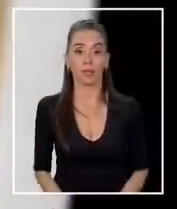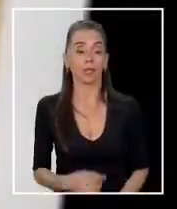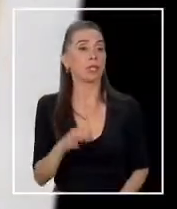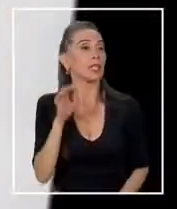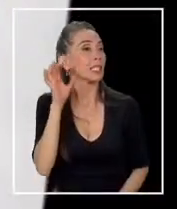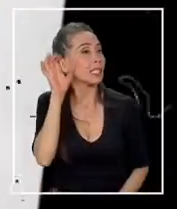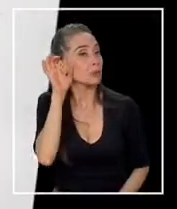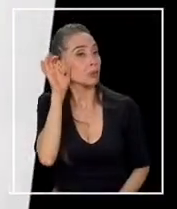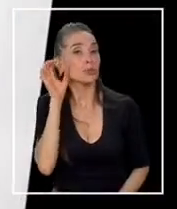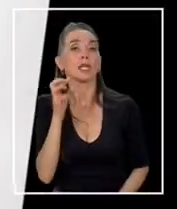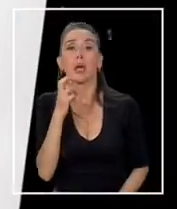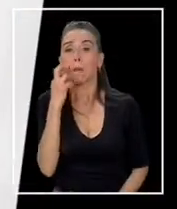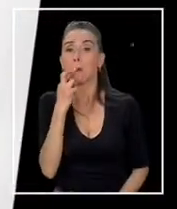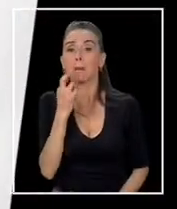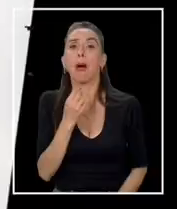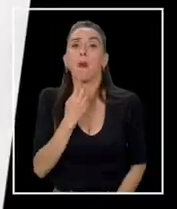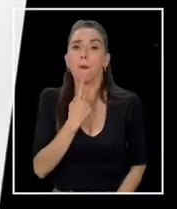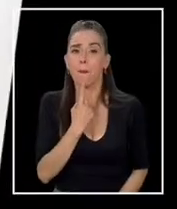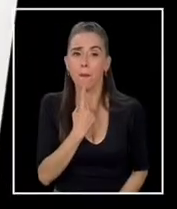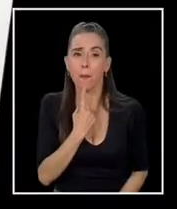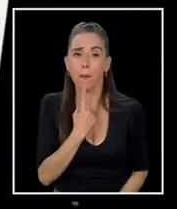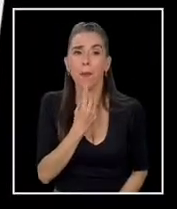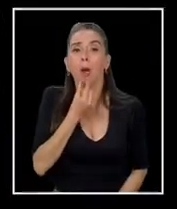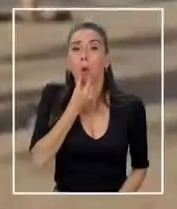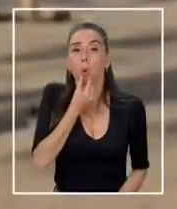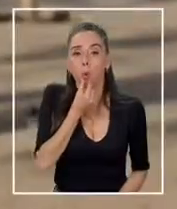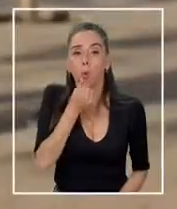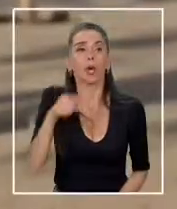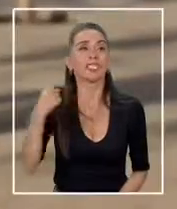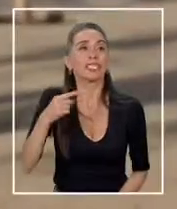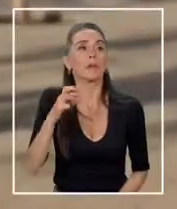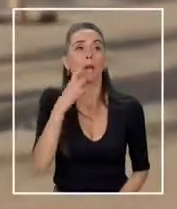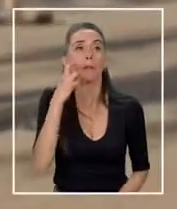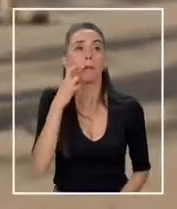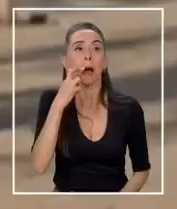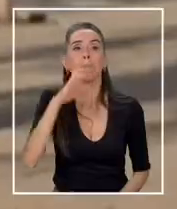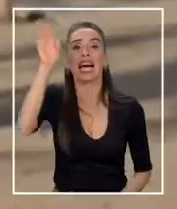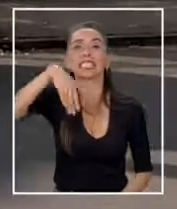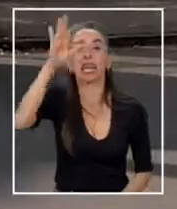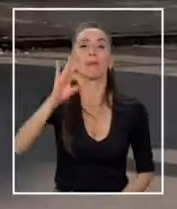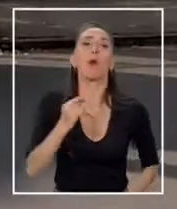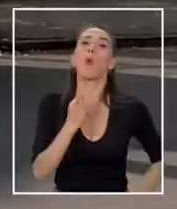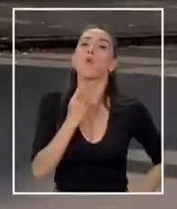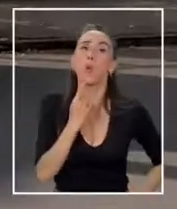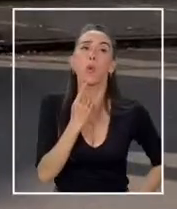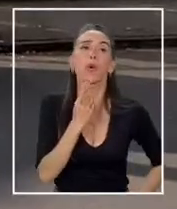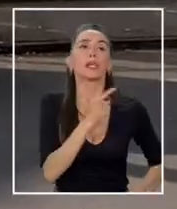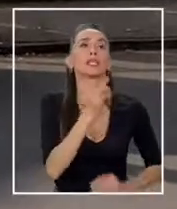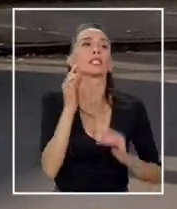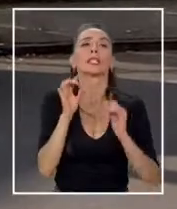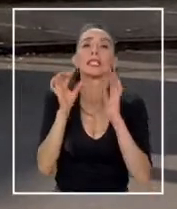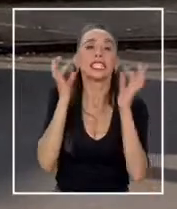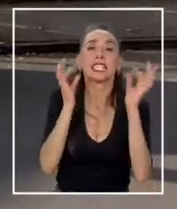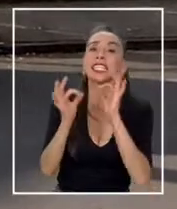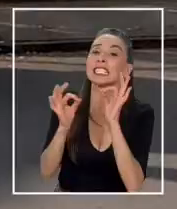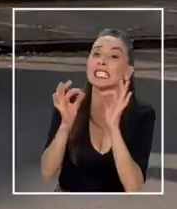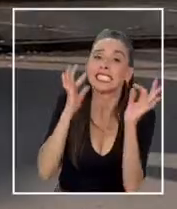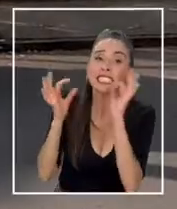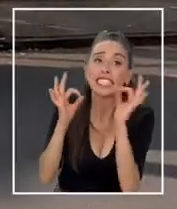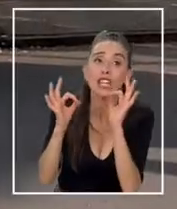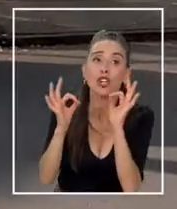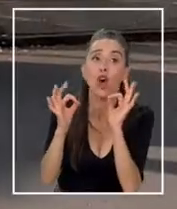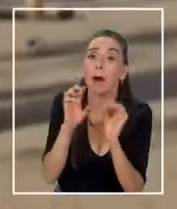Escuché el silbido de mi papá, el silbido característico de un papá que te llama. Señora, señora,